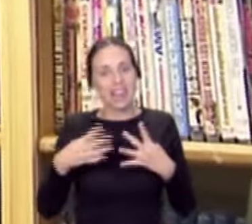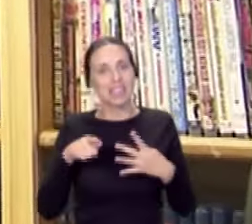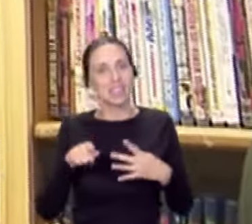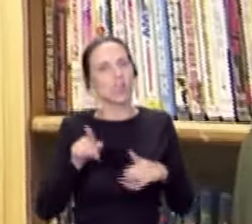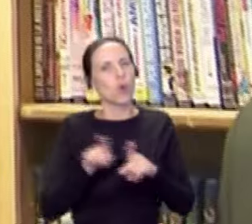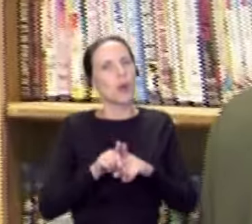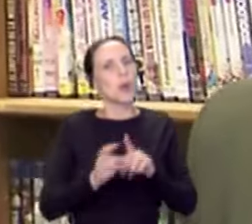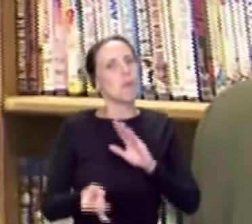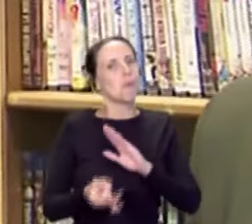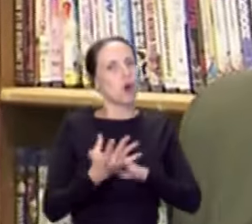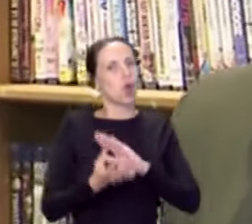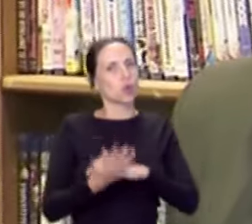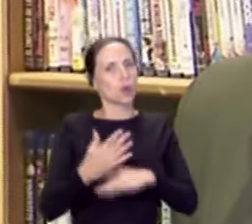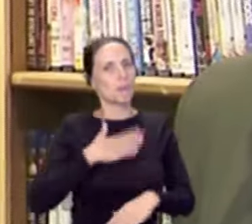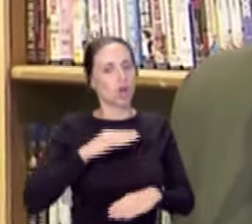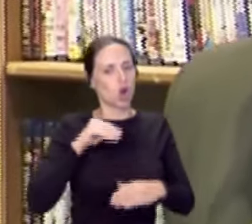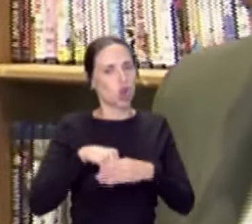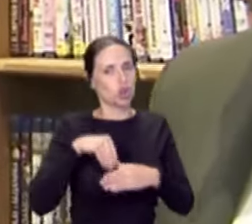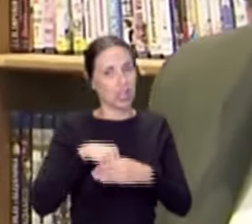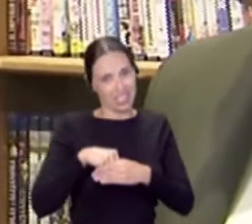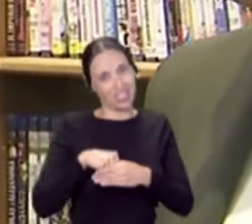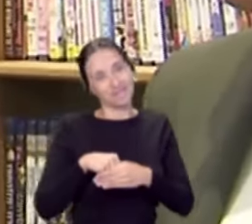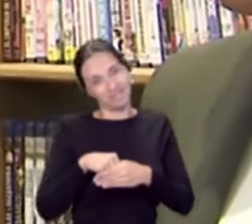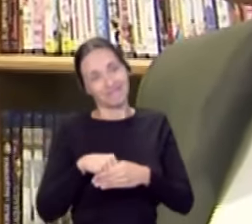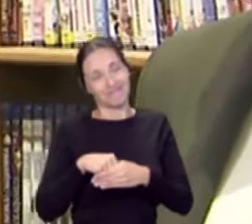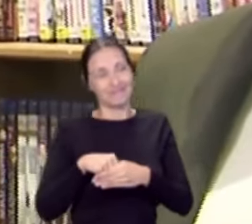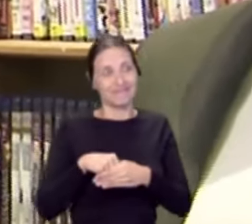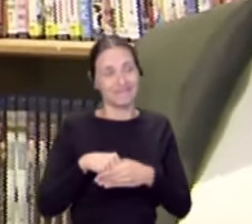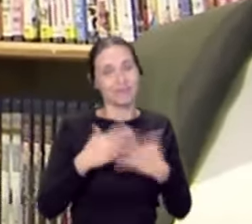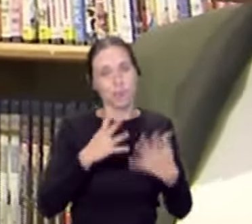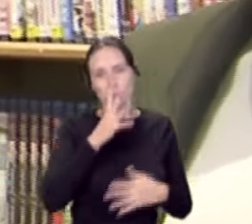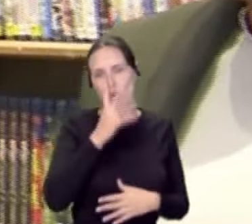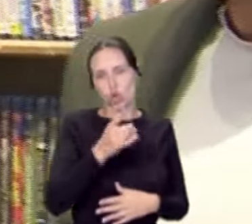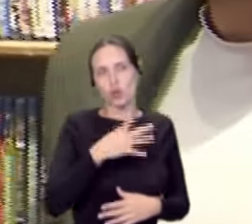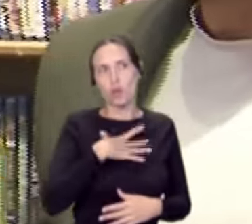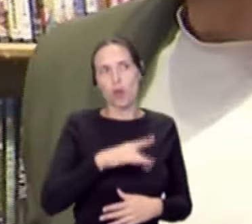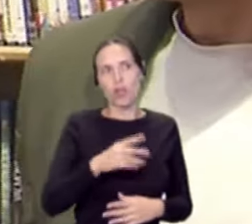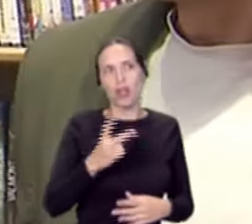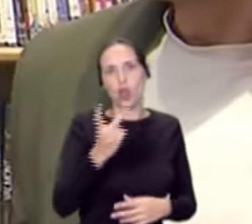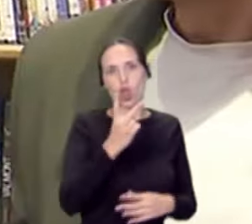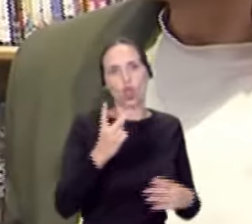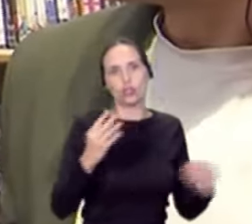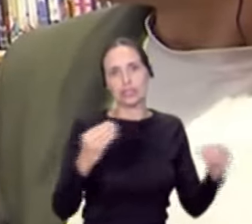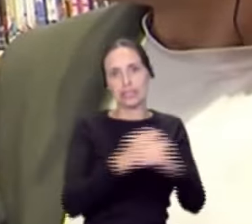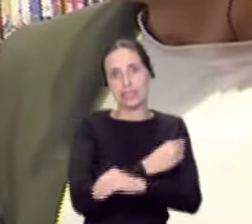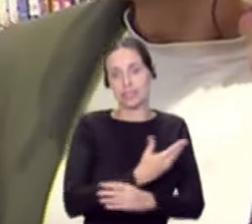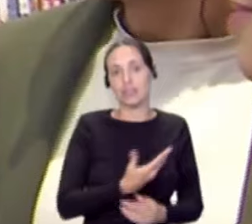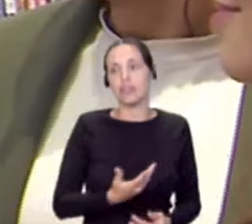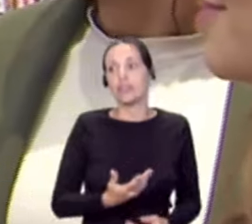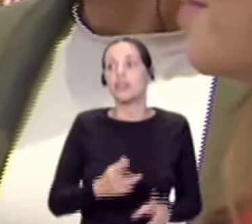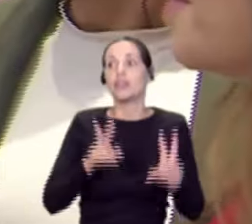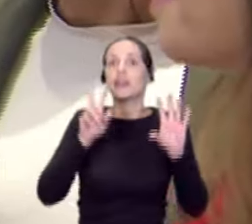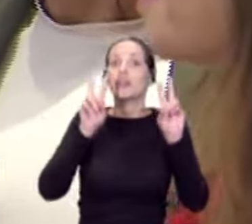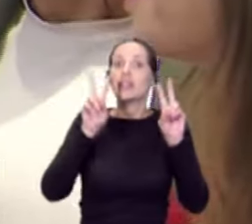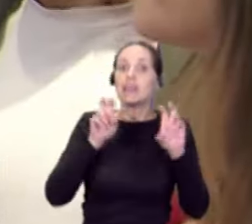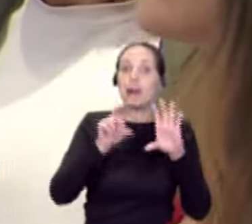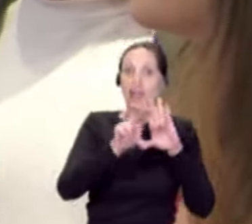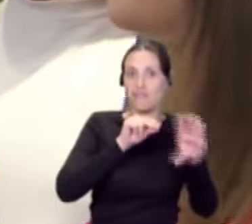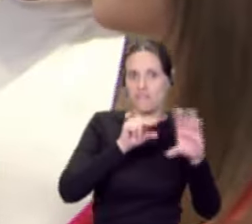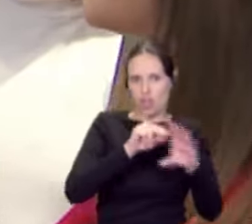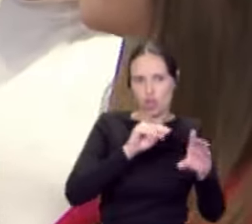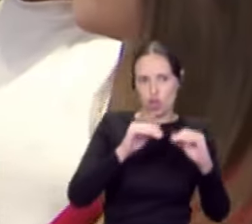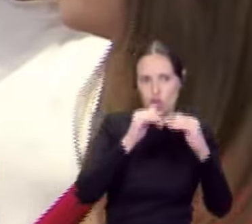productoras de sus contenidos y bueno, creo que esa sea la razón. Y para el vídeo doméstico, que es el